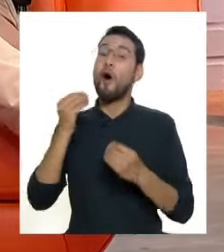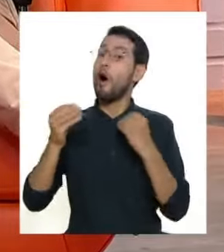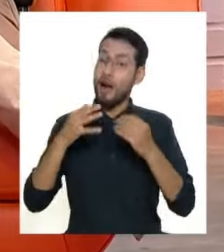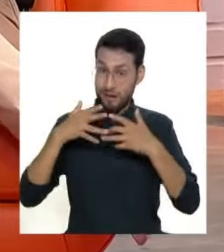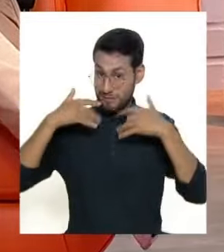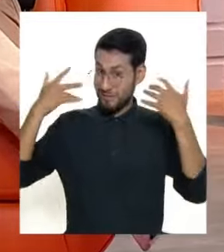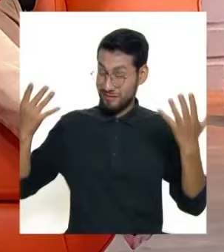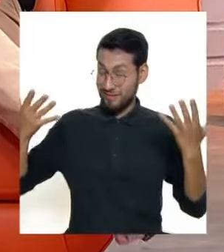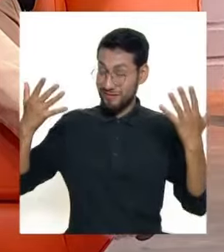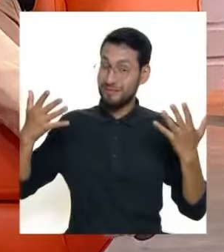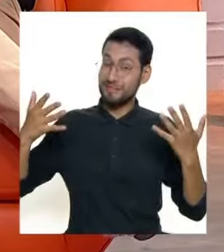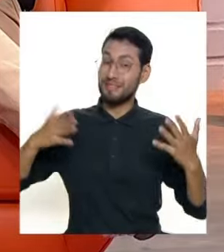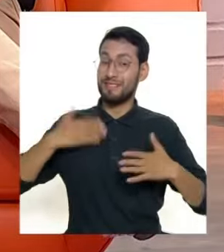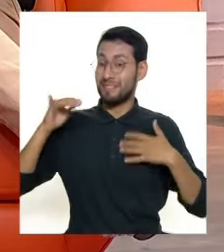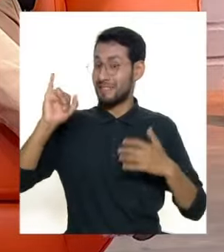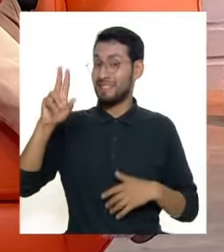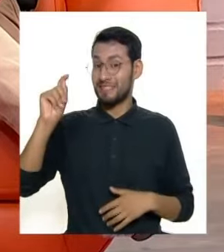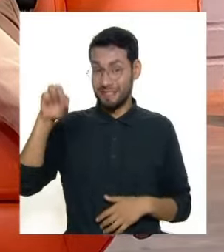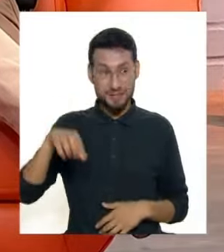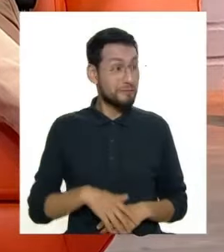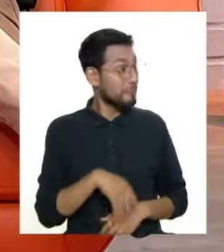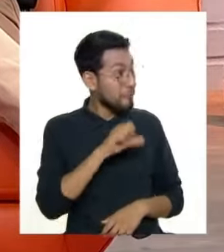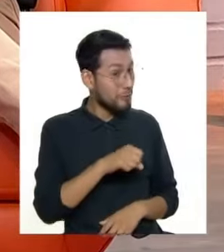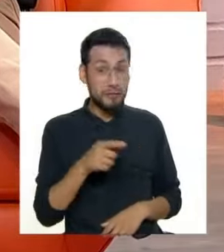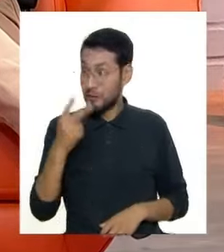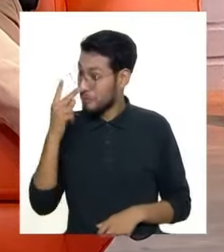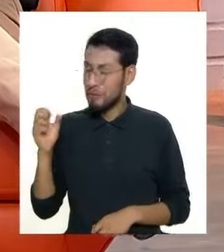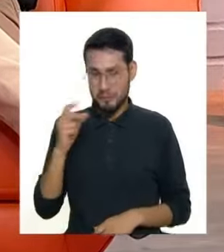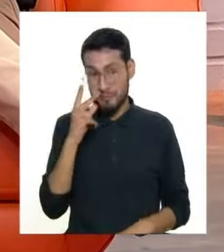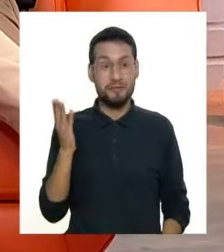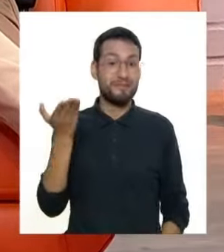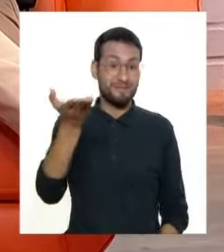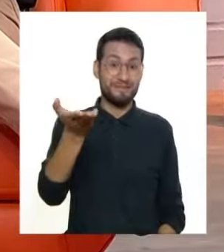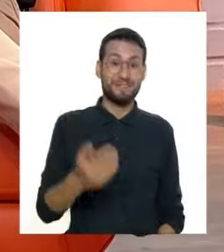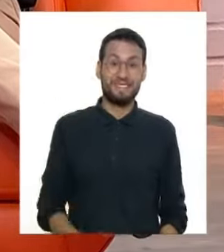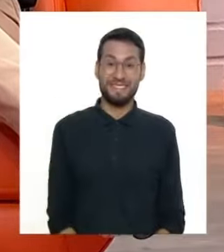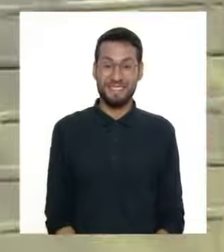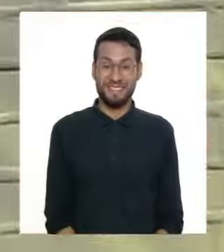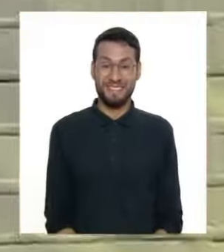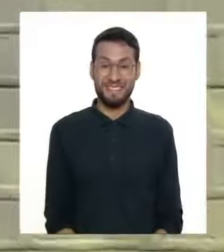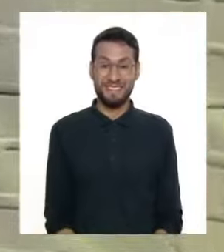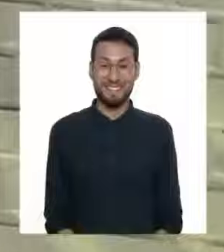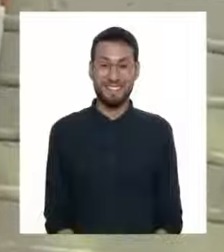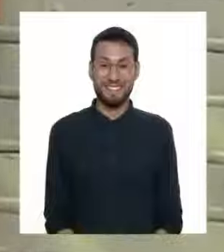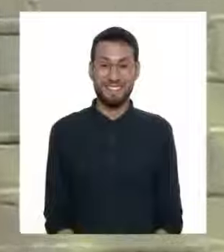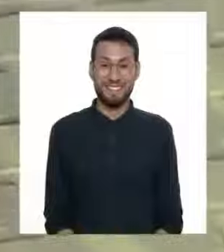felicidad en el IRTP. ¿Ah, sí? Sí, ¿quieres verlo? Sí, vamos a verlo. Vamos a verlo.